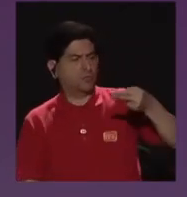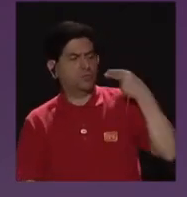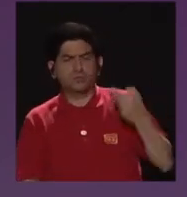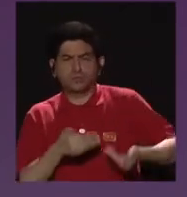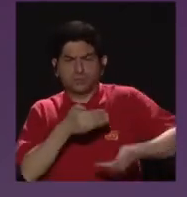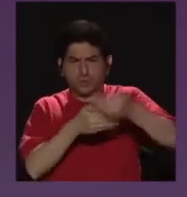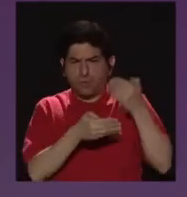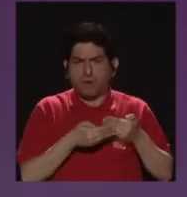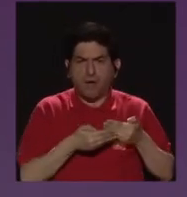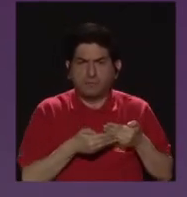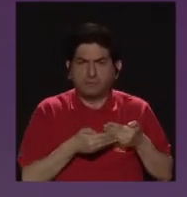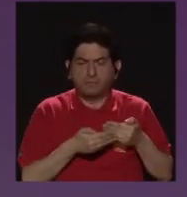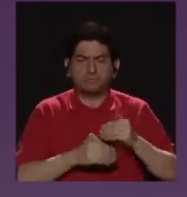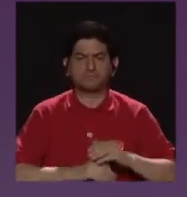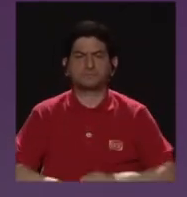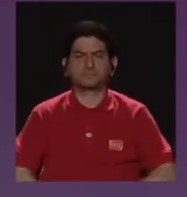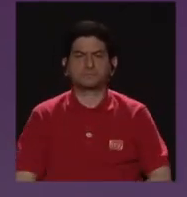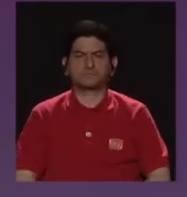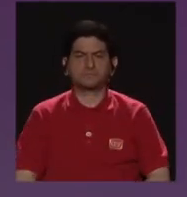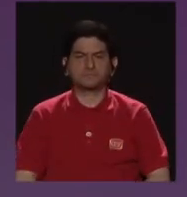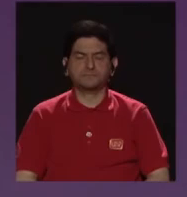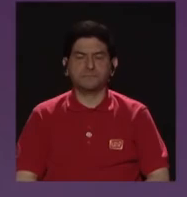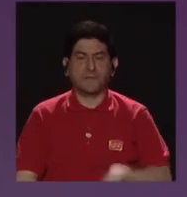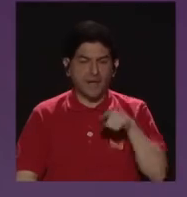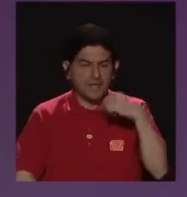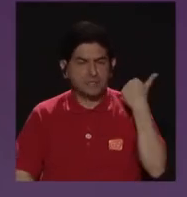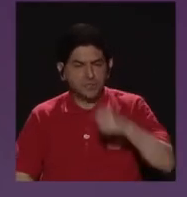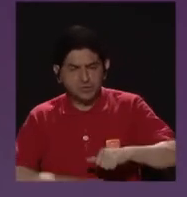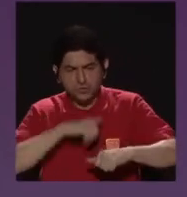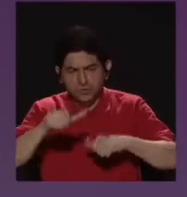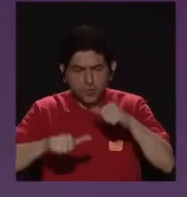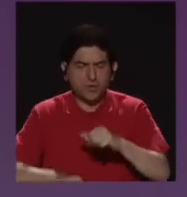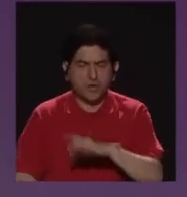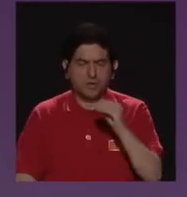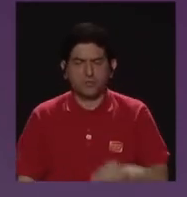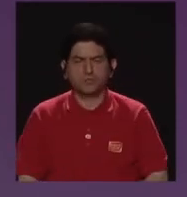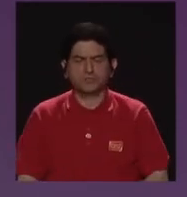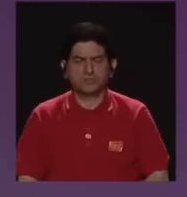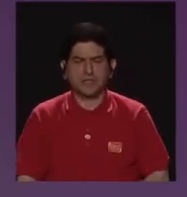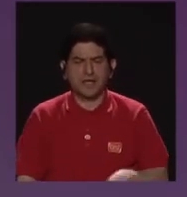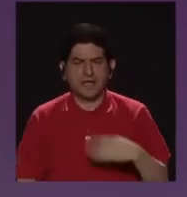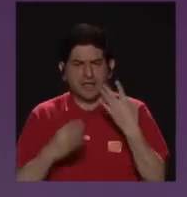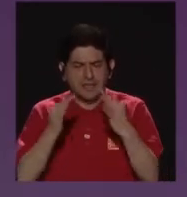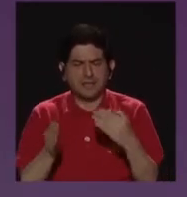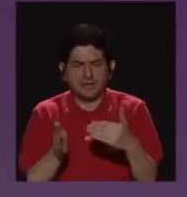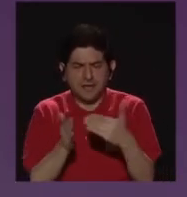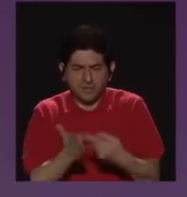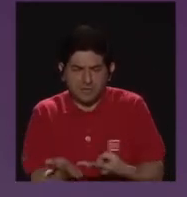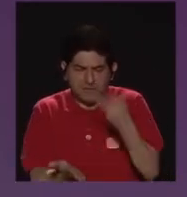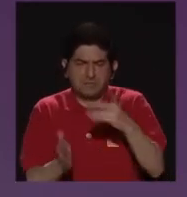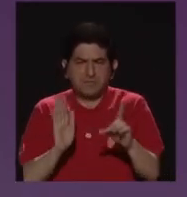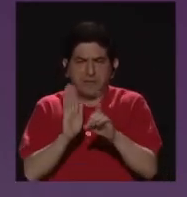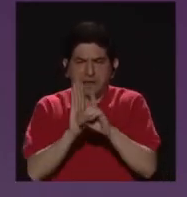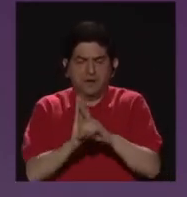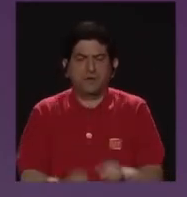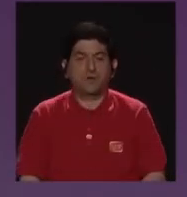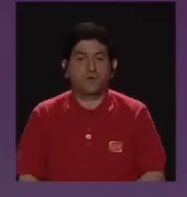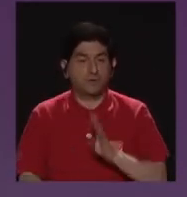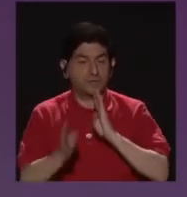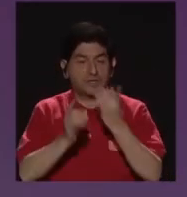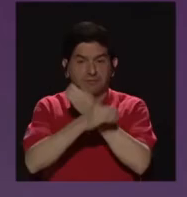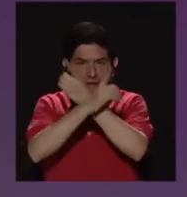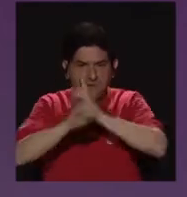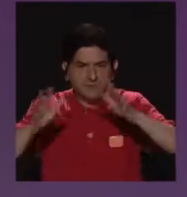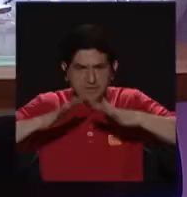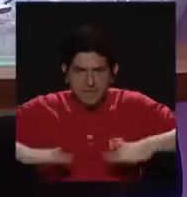verdad y de lucha de reivindicación y esto debería de ser si hablamos de democracia de digamos de un